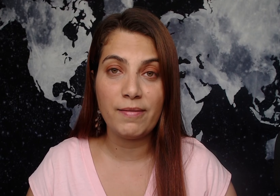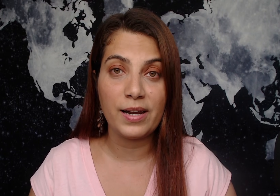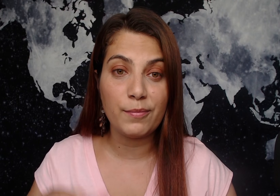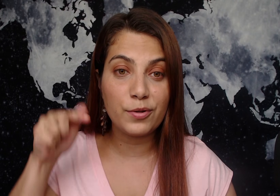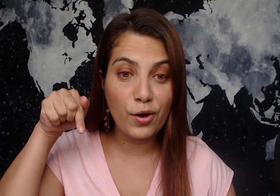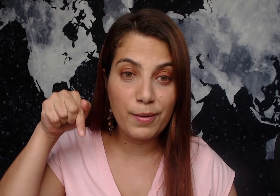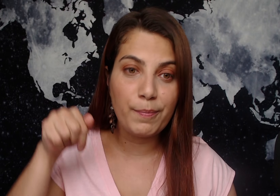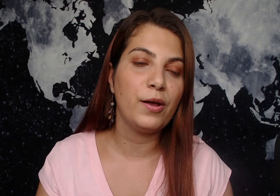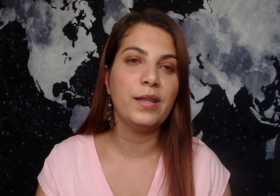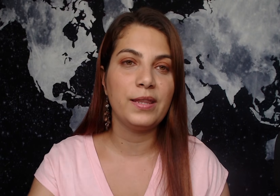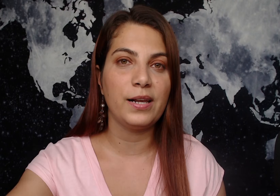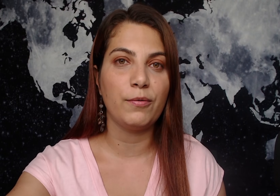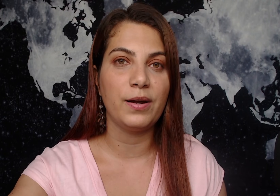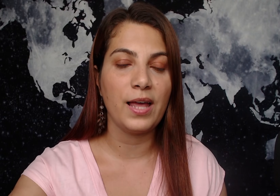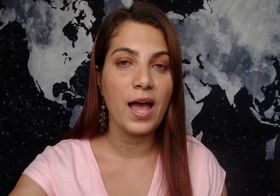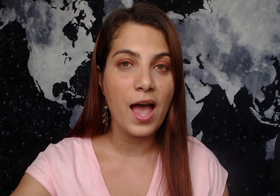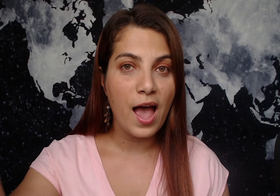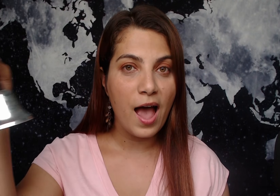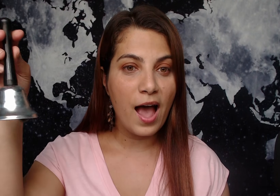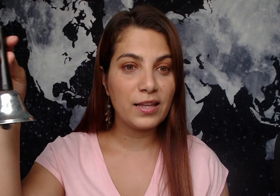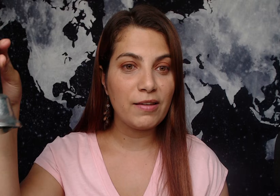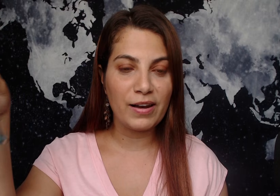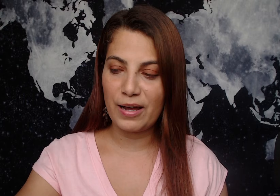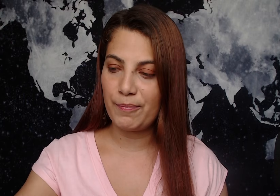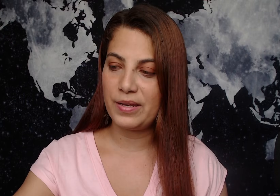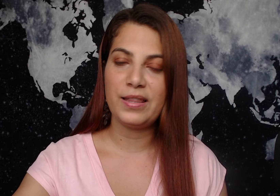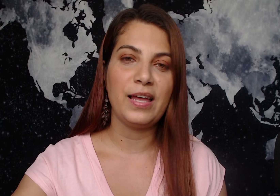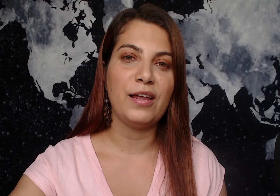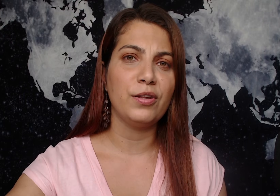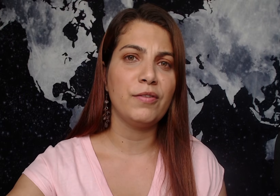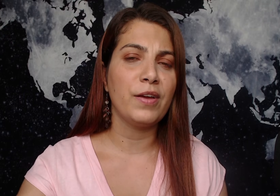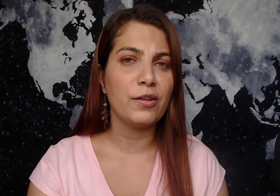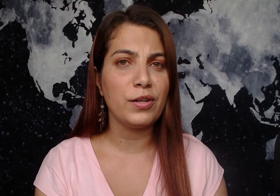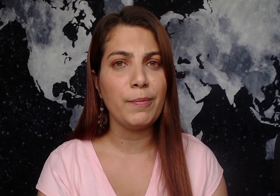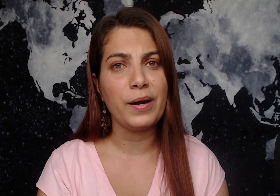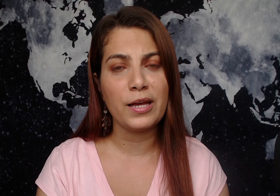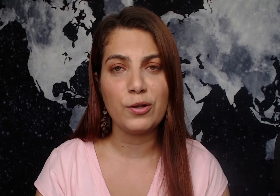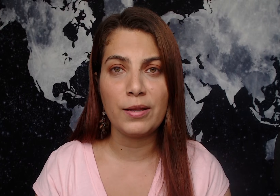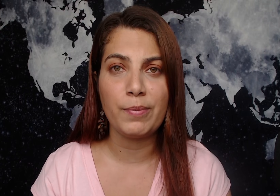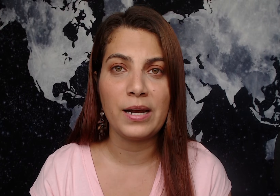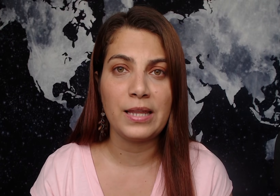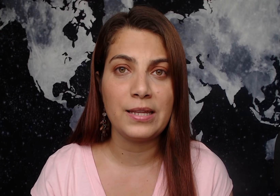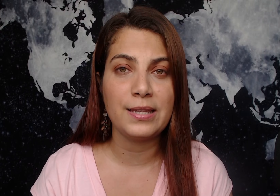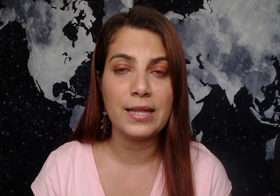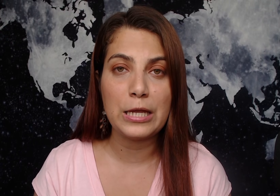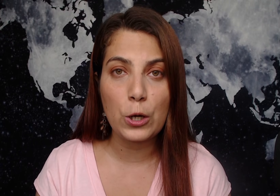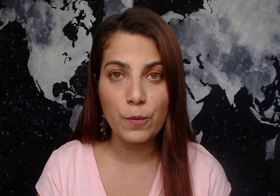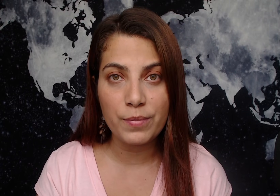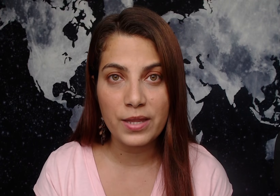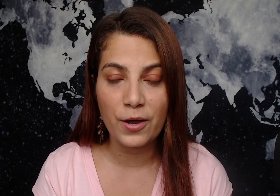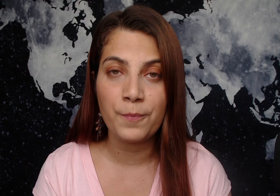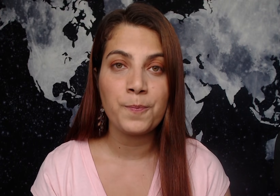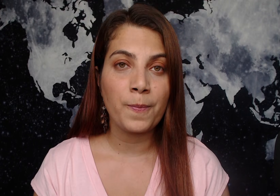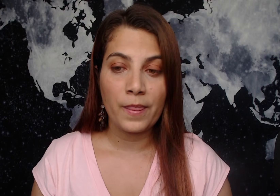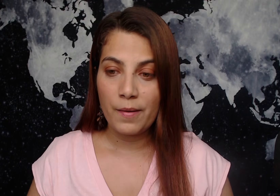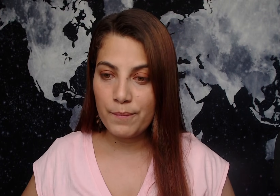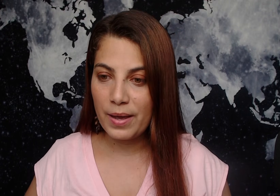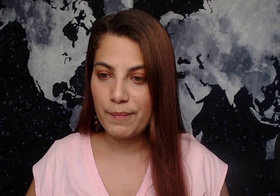eso y más hablaremos hoy, pero antes recuerda activar la campanita de las notificaciones para que no te pierdas de ningún